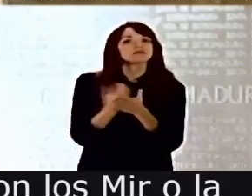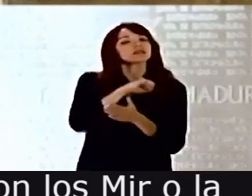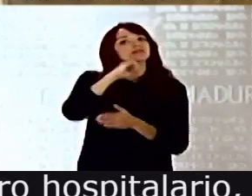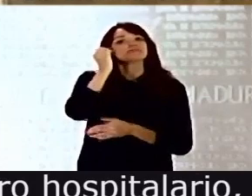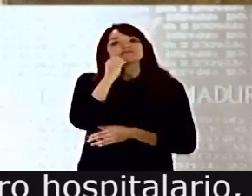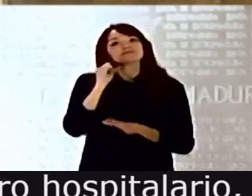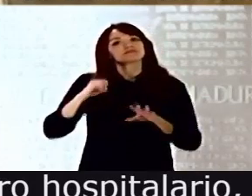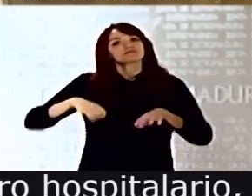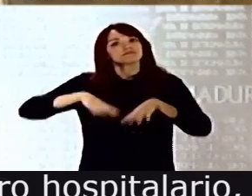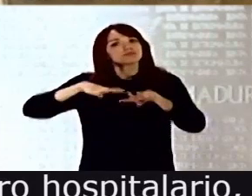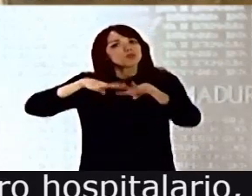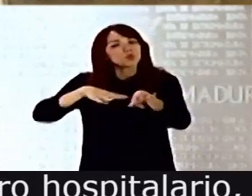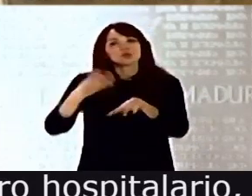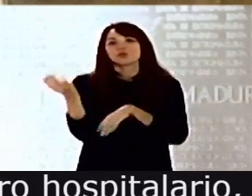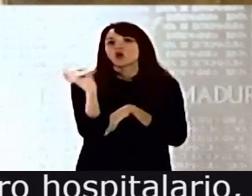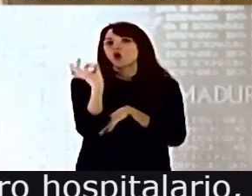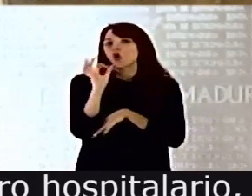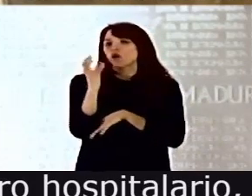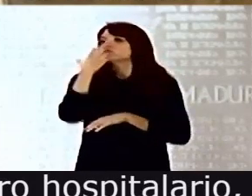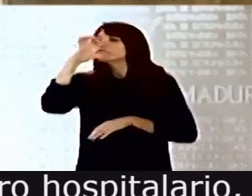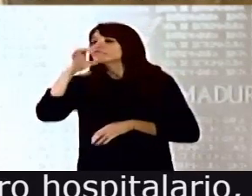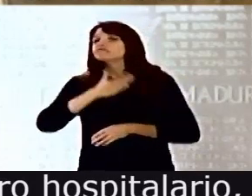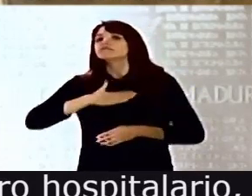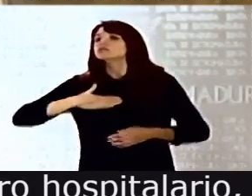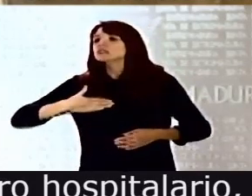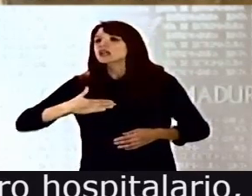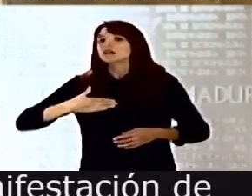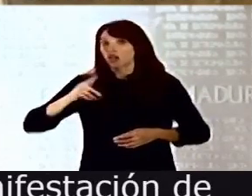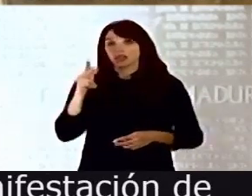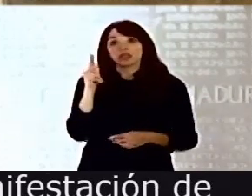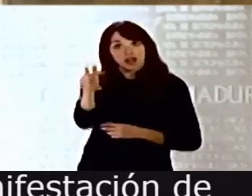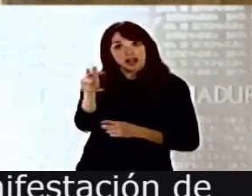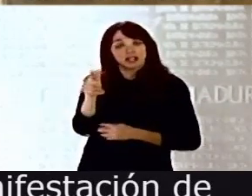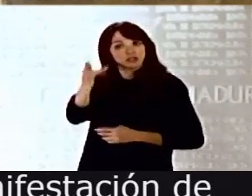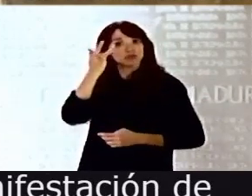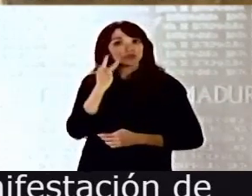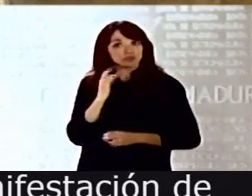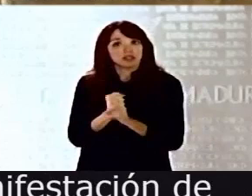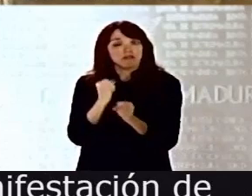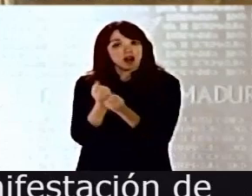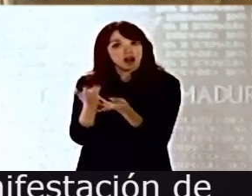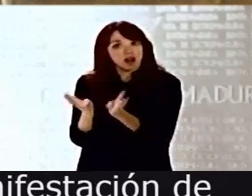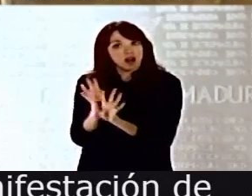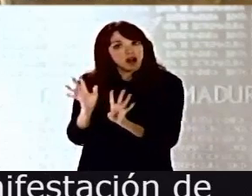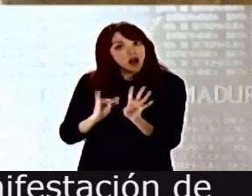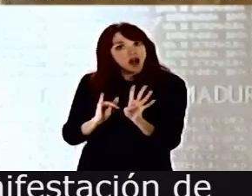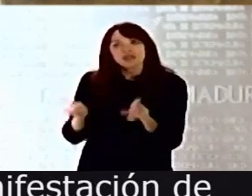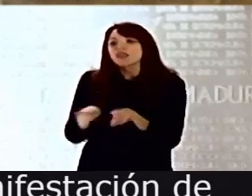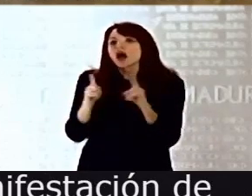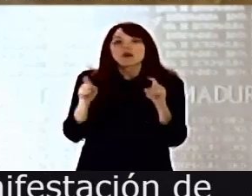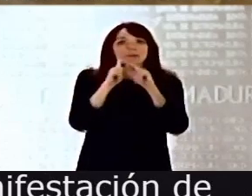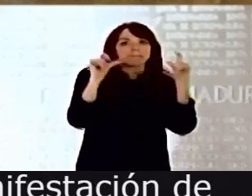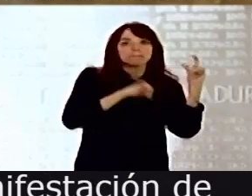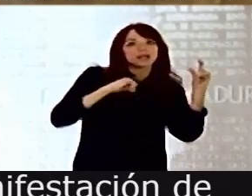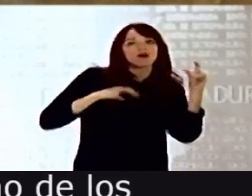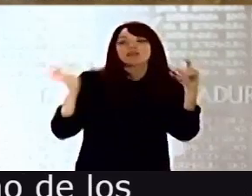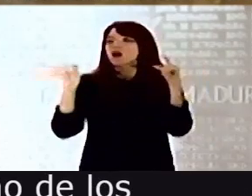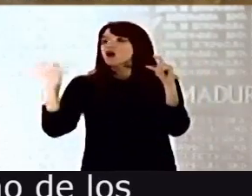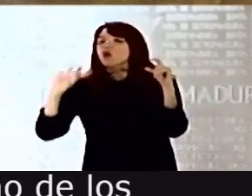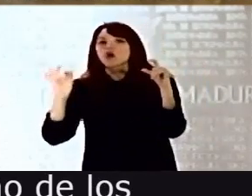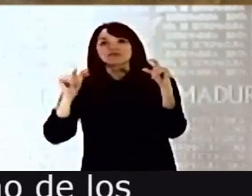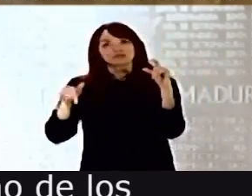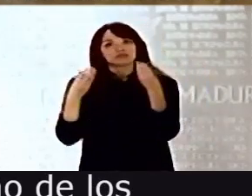de protesta y de alzar la voz son un derecho legítimo de los trabajadores. Trabajen para una empresa privada o trabajen para la